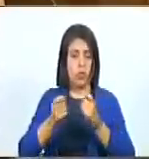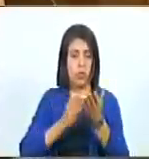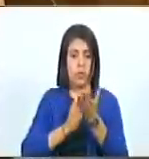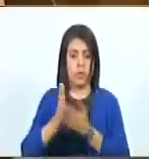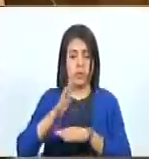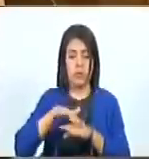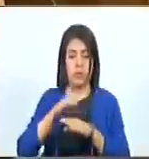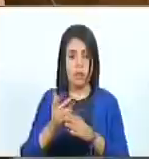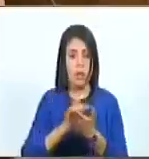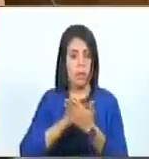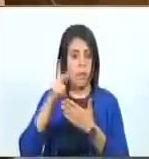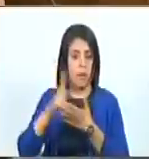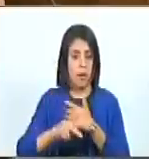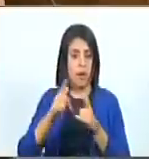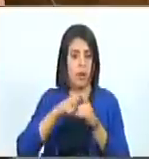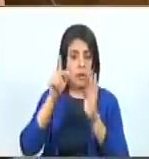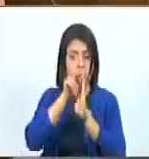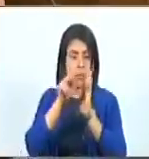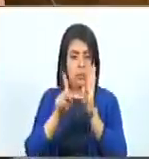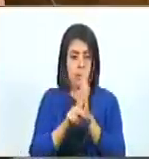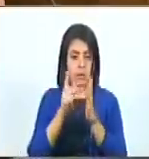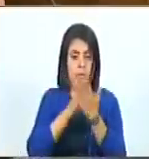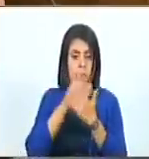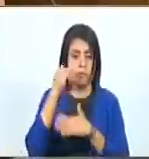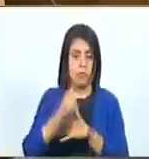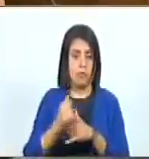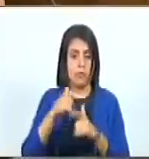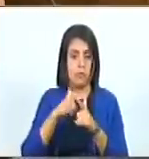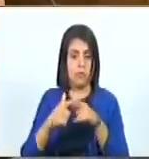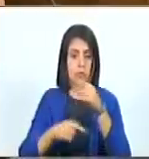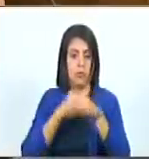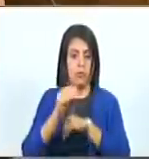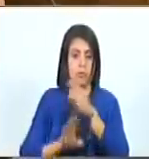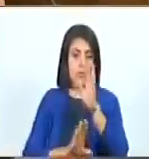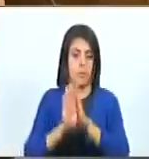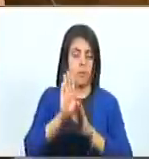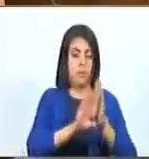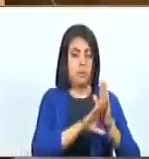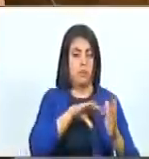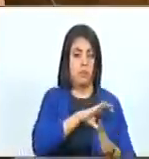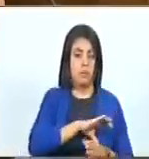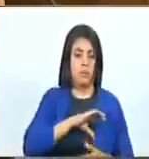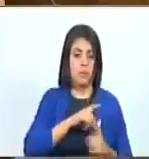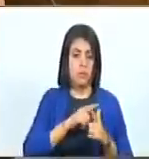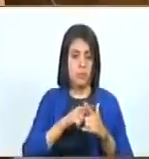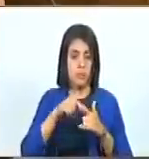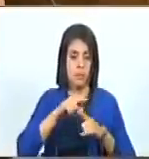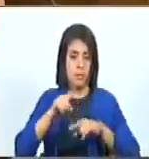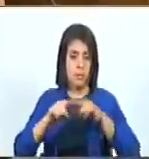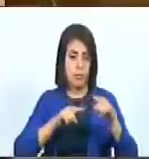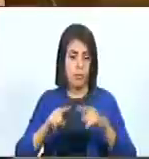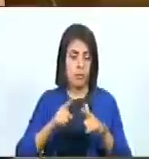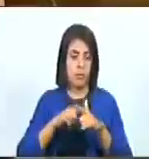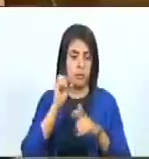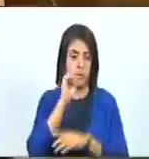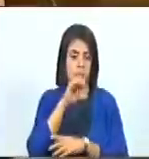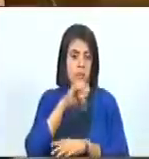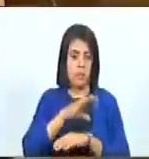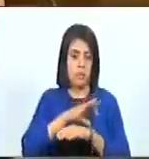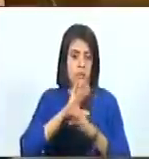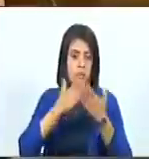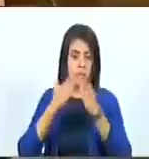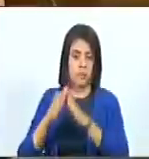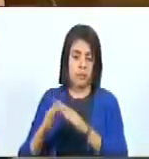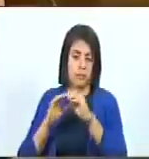seguimiento de los planes, programas y proyectos que desarrollen los comités de gestión del Consejo Comunal,